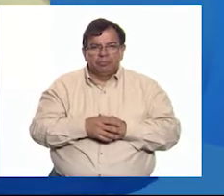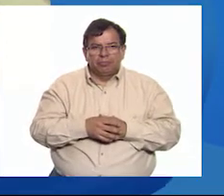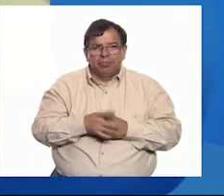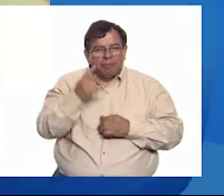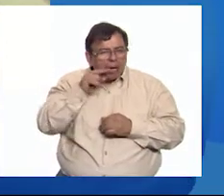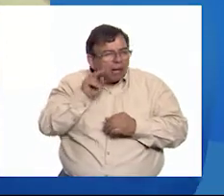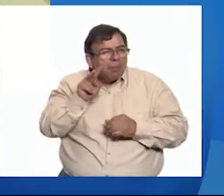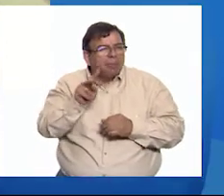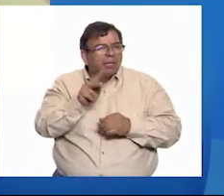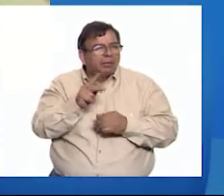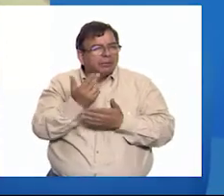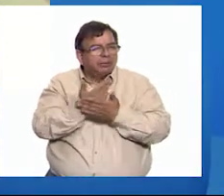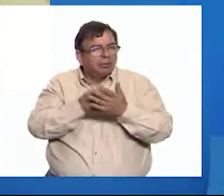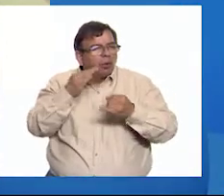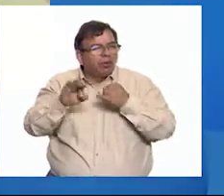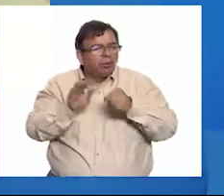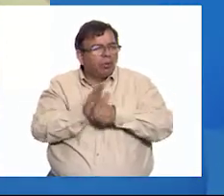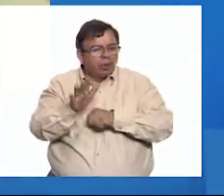lo que obtendremos.